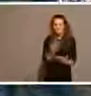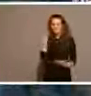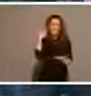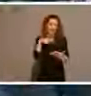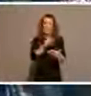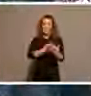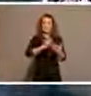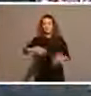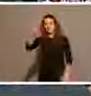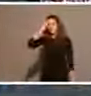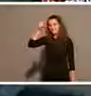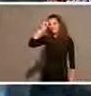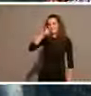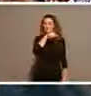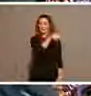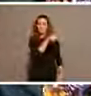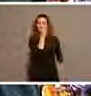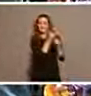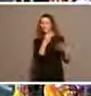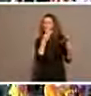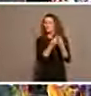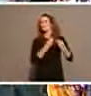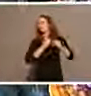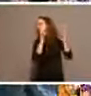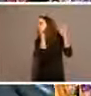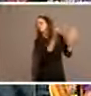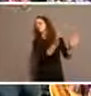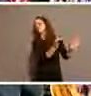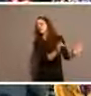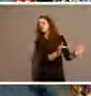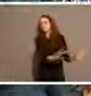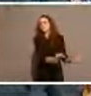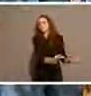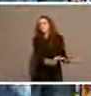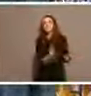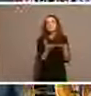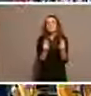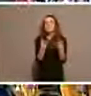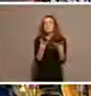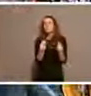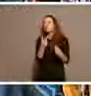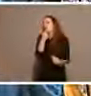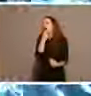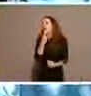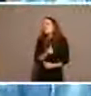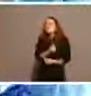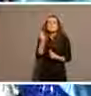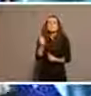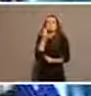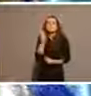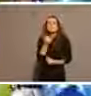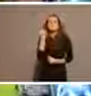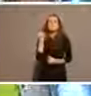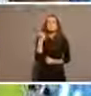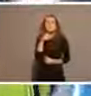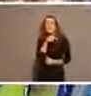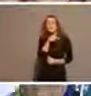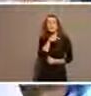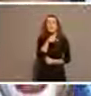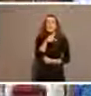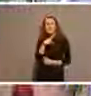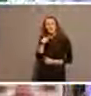Analfabetos, con esto yo no pienso trabajar jamás. Mucho más fácil que acaben en el sur